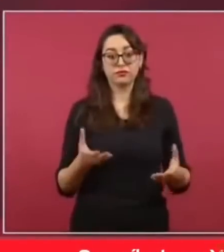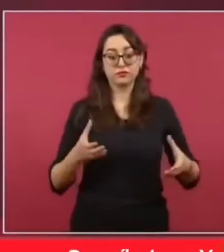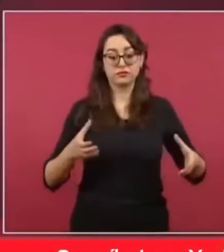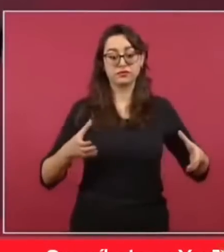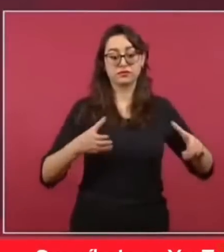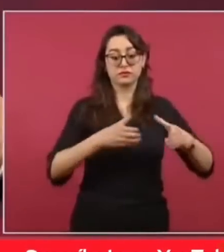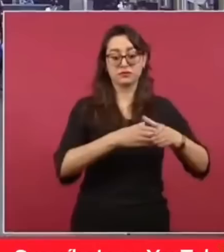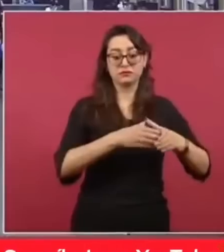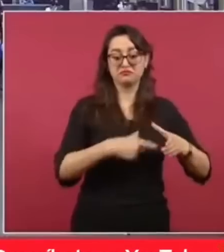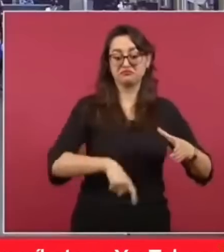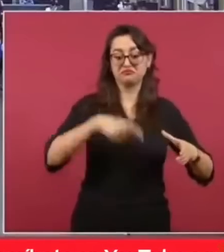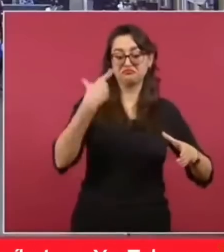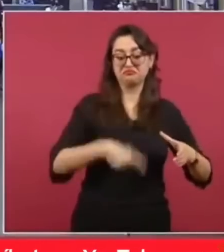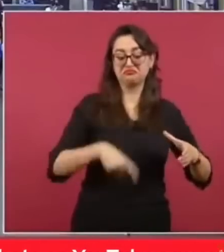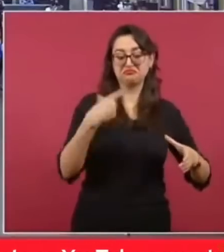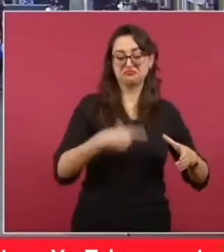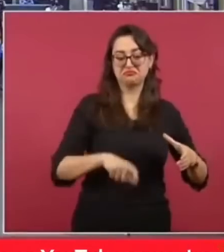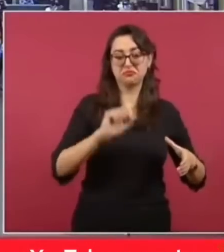oligarquía de Chihuahua